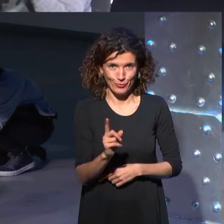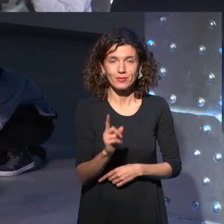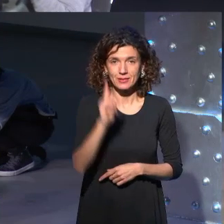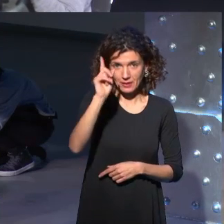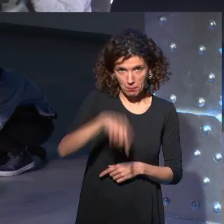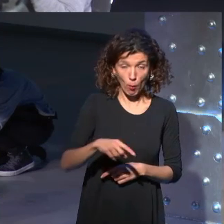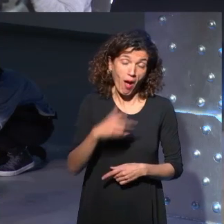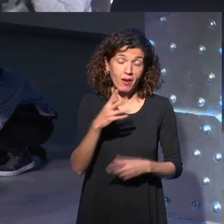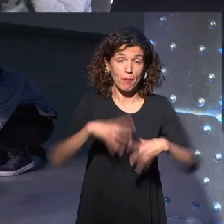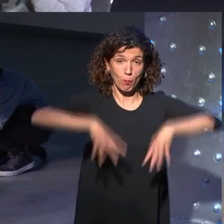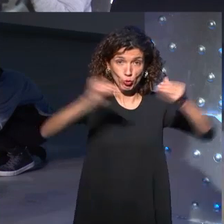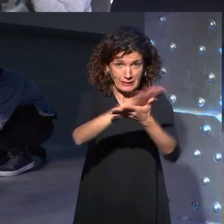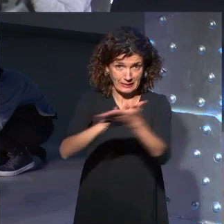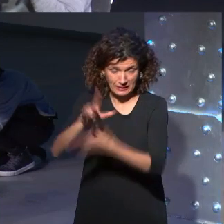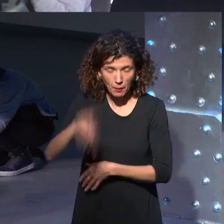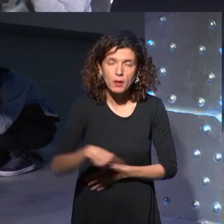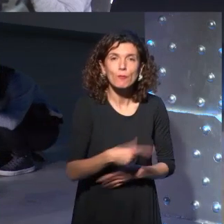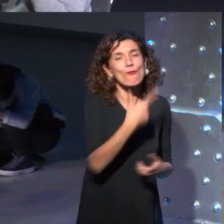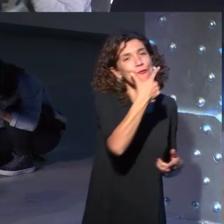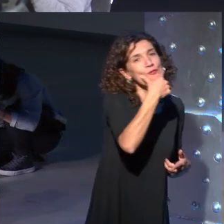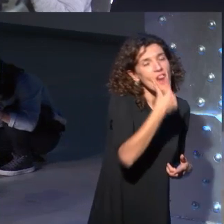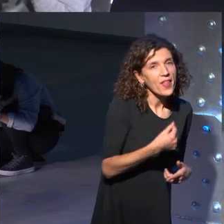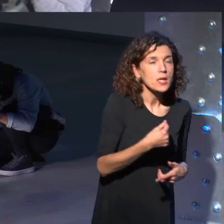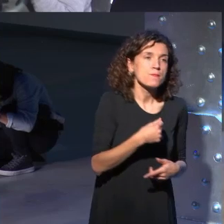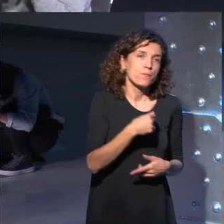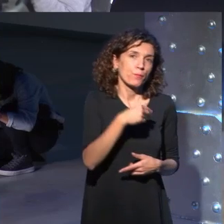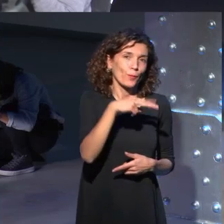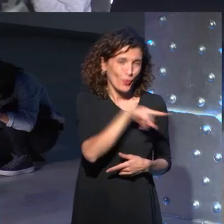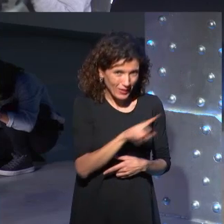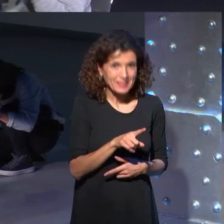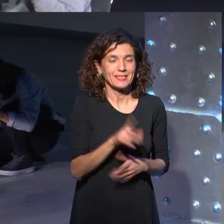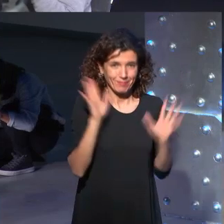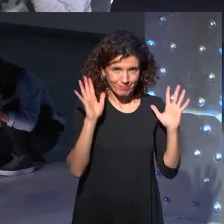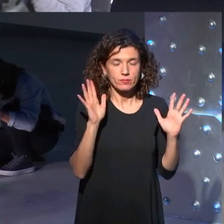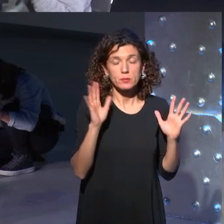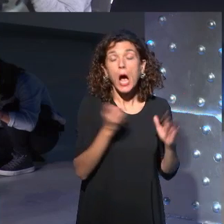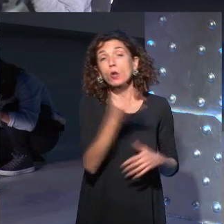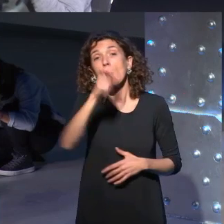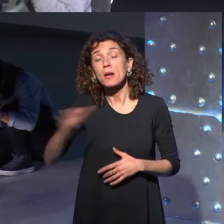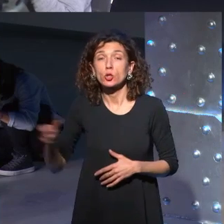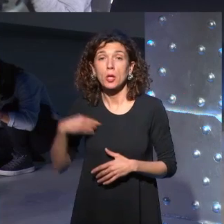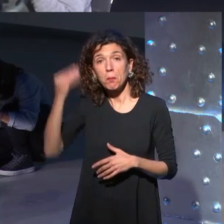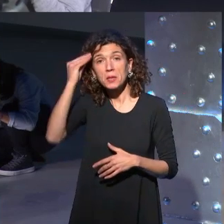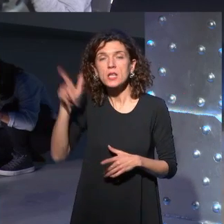otra no es tan fácil como uno puede creer. Claro, hay gente que, repito, masacra a los animales.